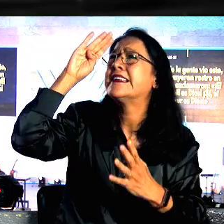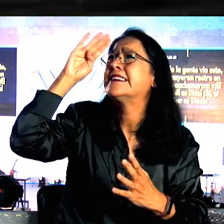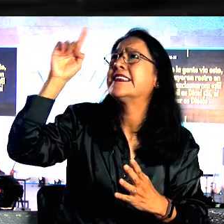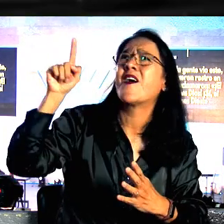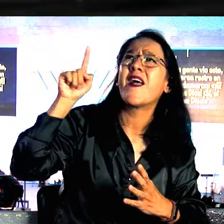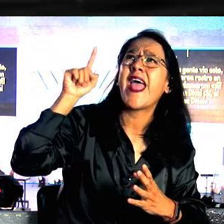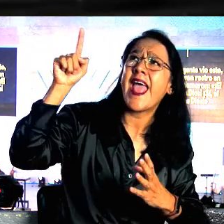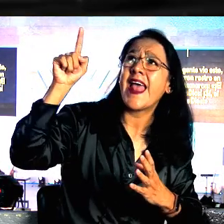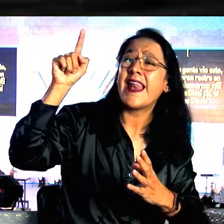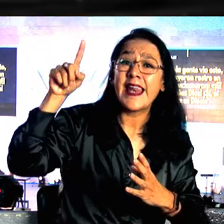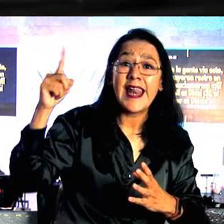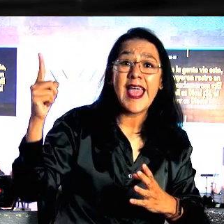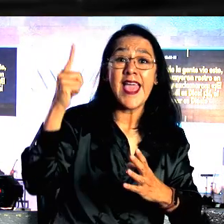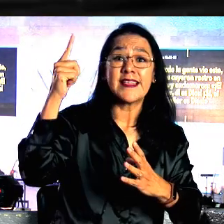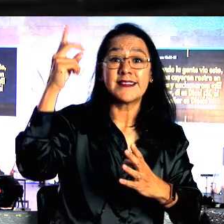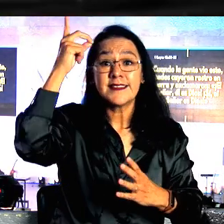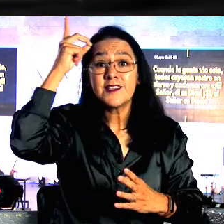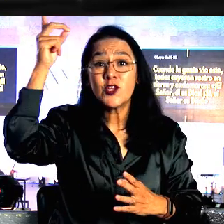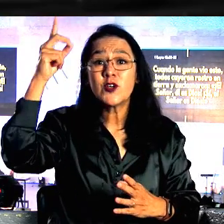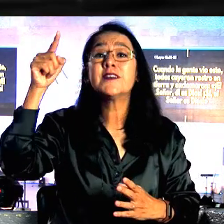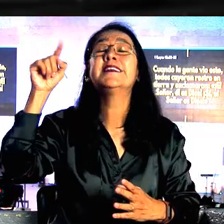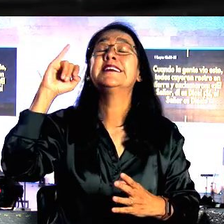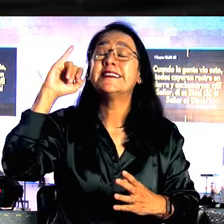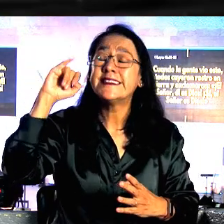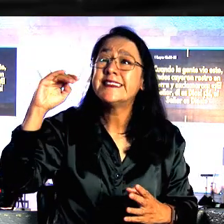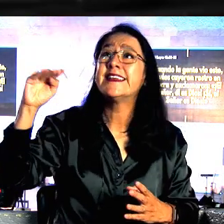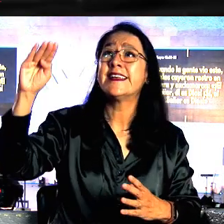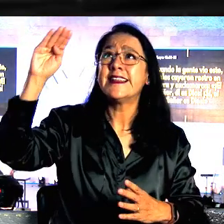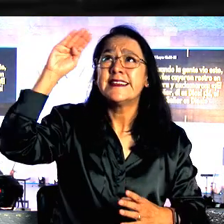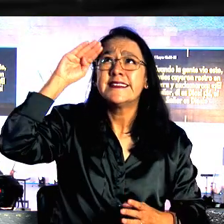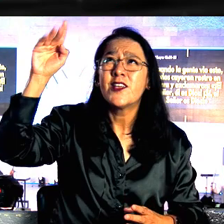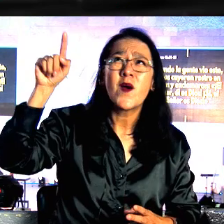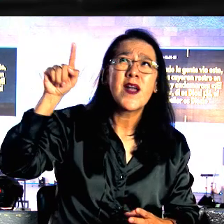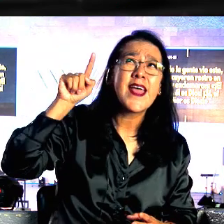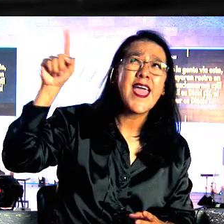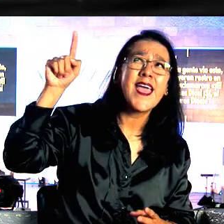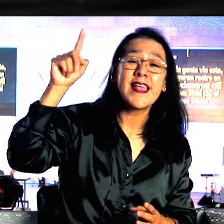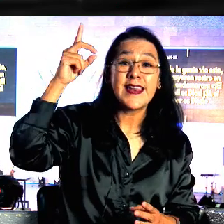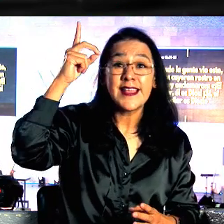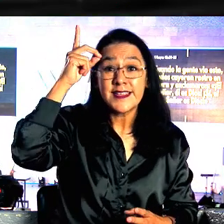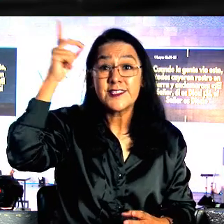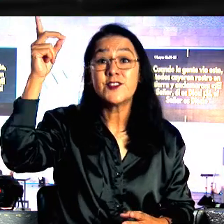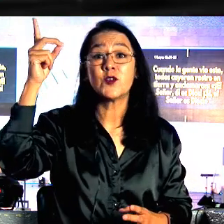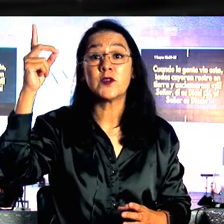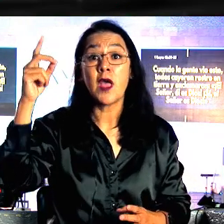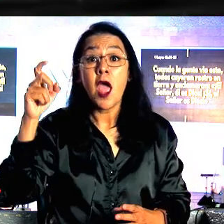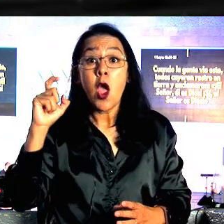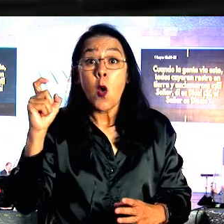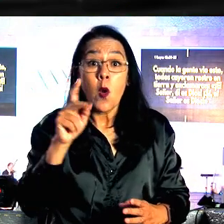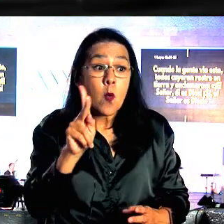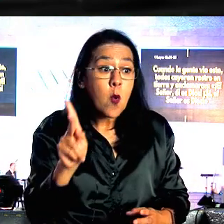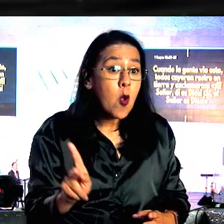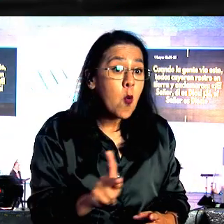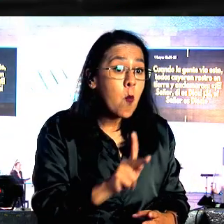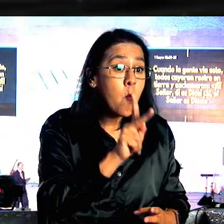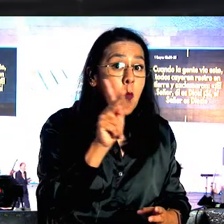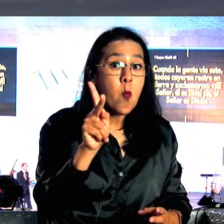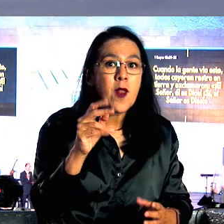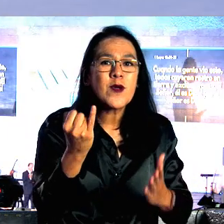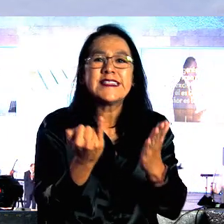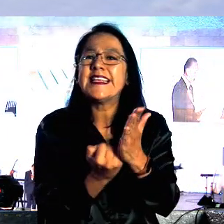es Dios sí el Señor es Dios cuando el pueblo tomó una